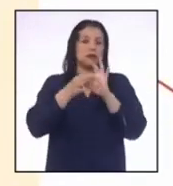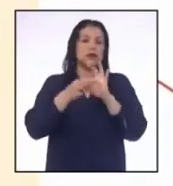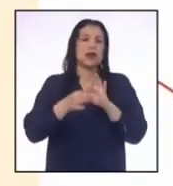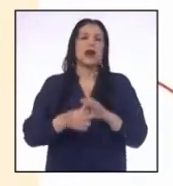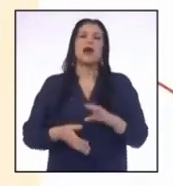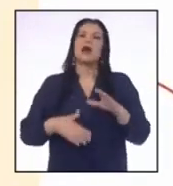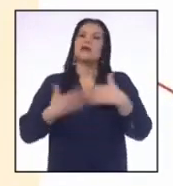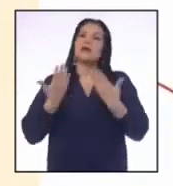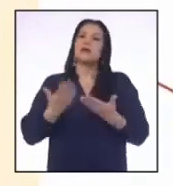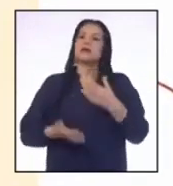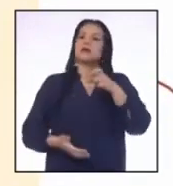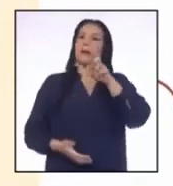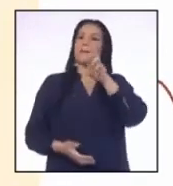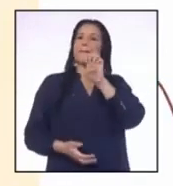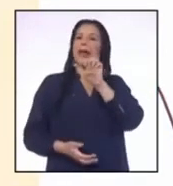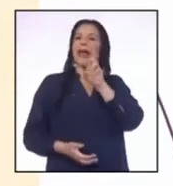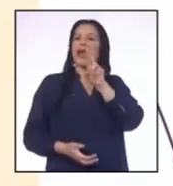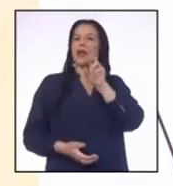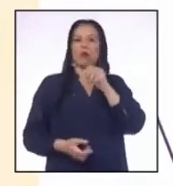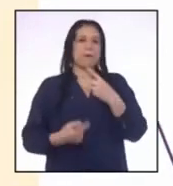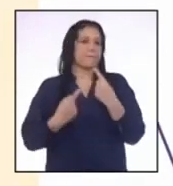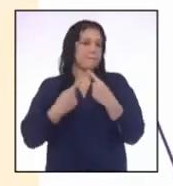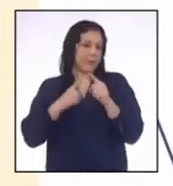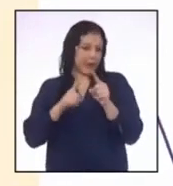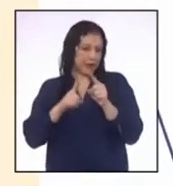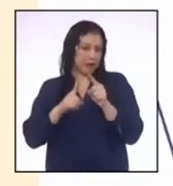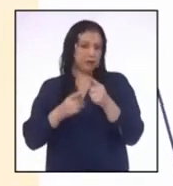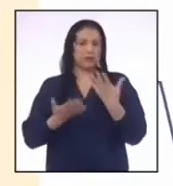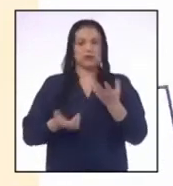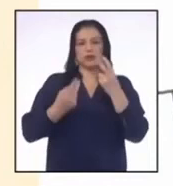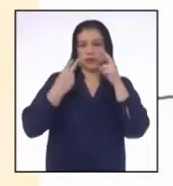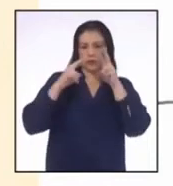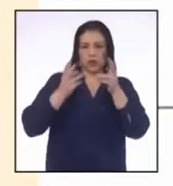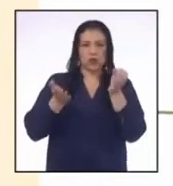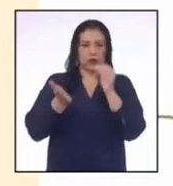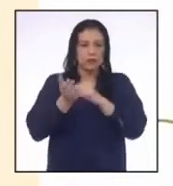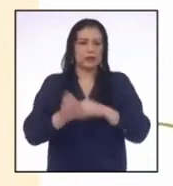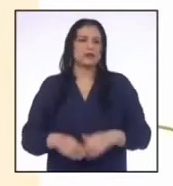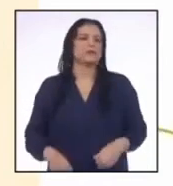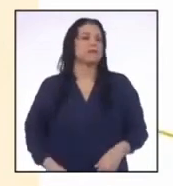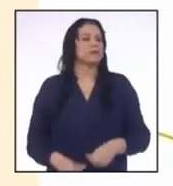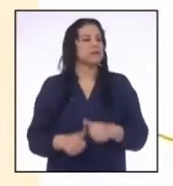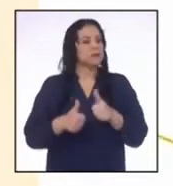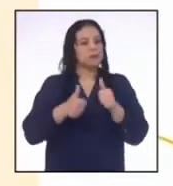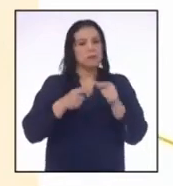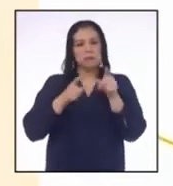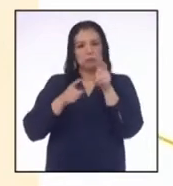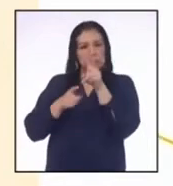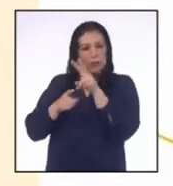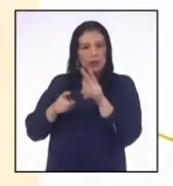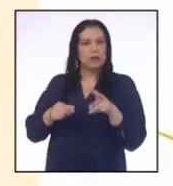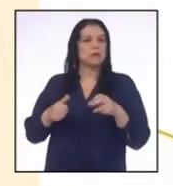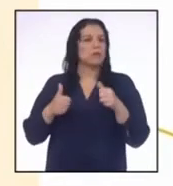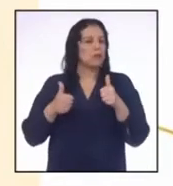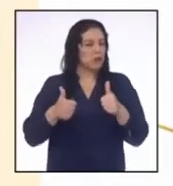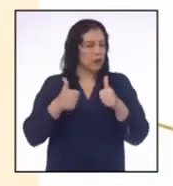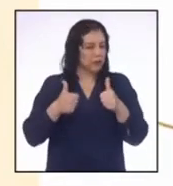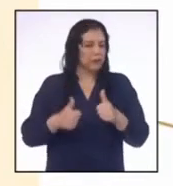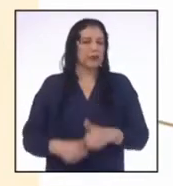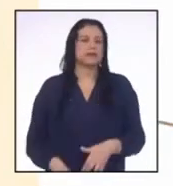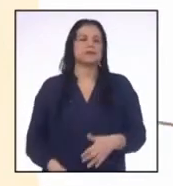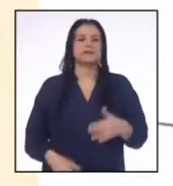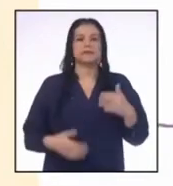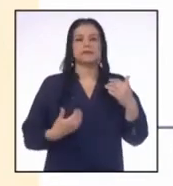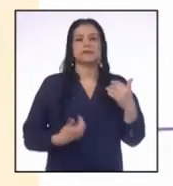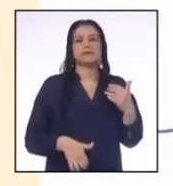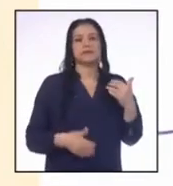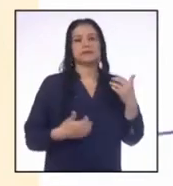el conector pero. Entonces quedaría así. Muy bien, Junior.